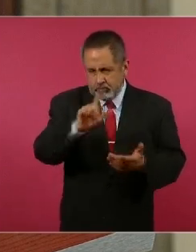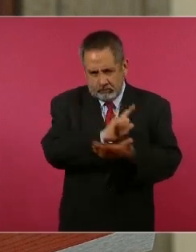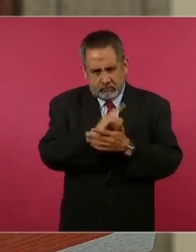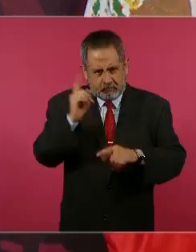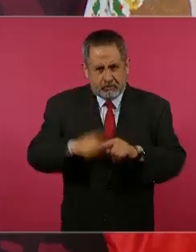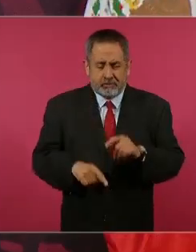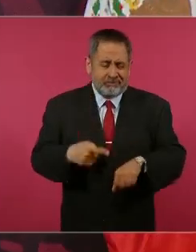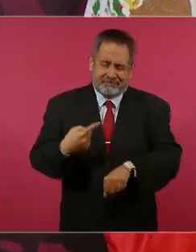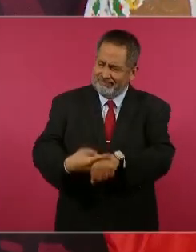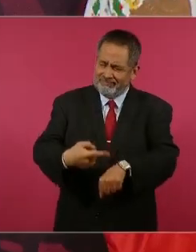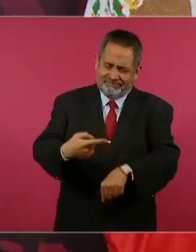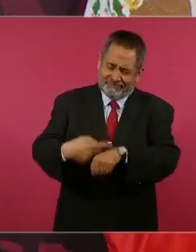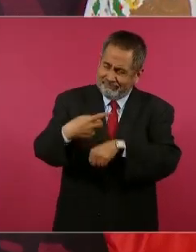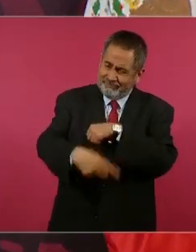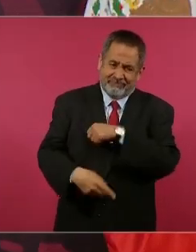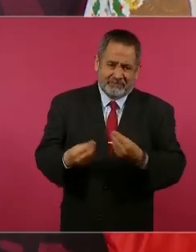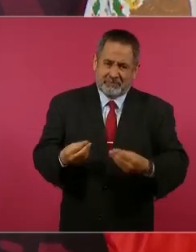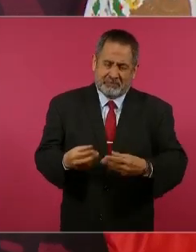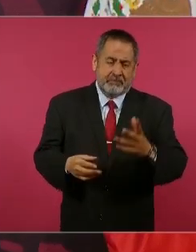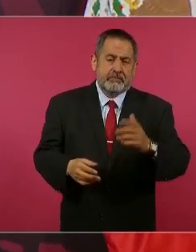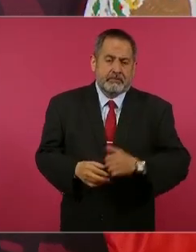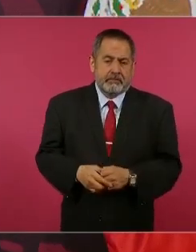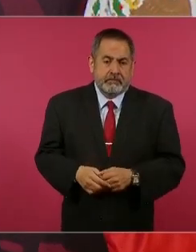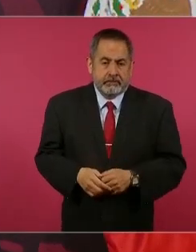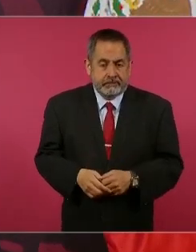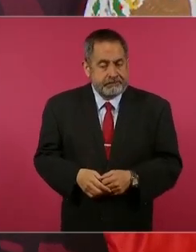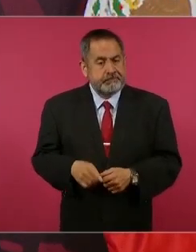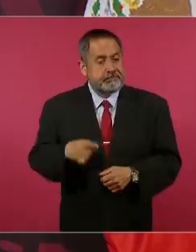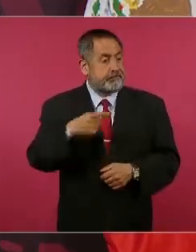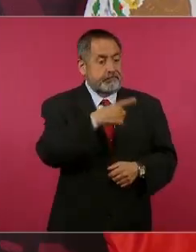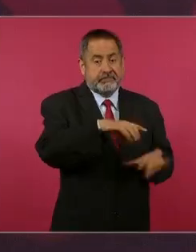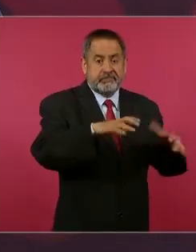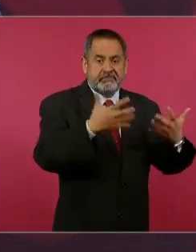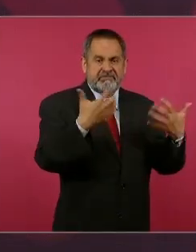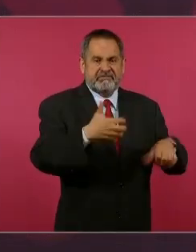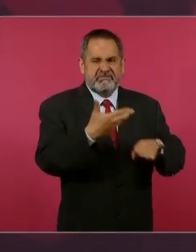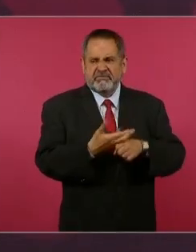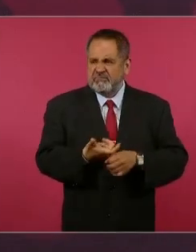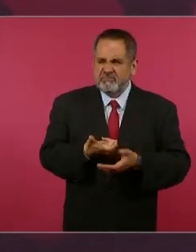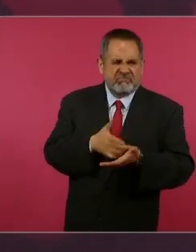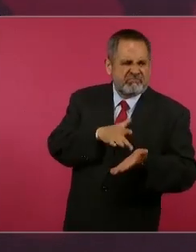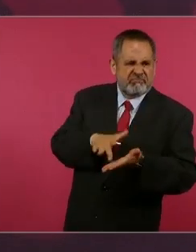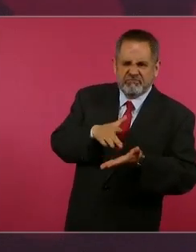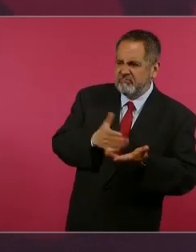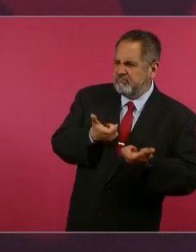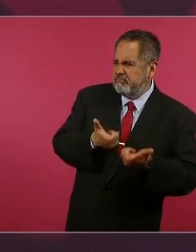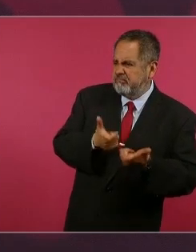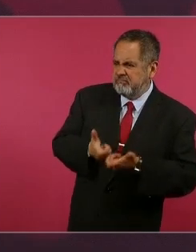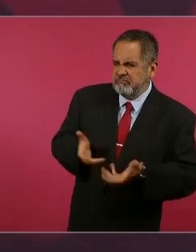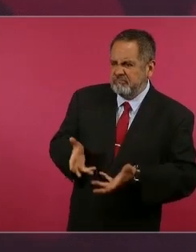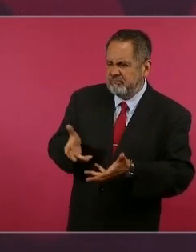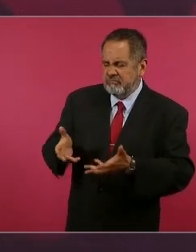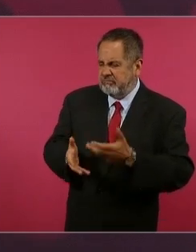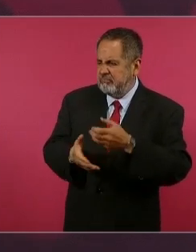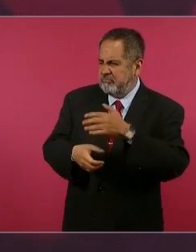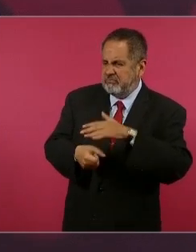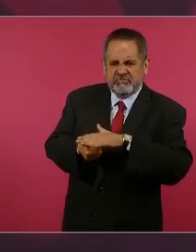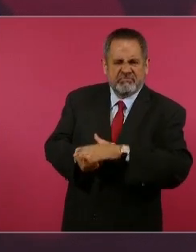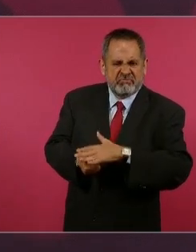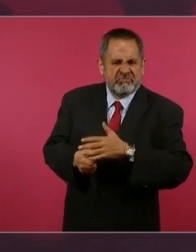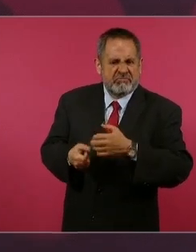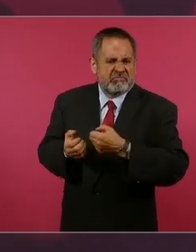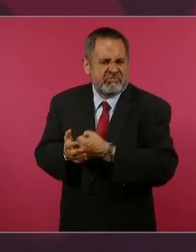que hace muchísimo daño. Y ahí están las empresas estas cigarreras presionando